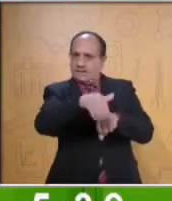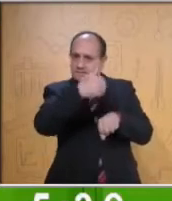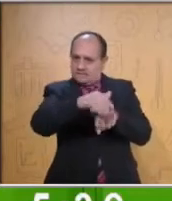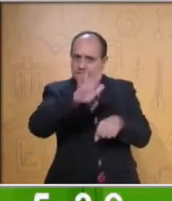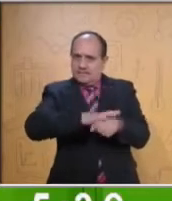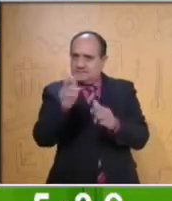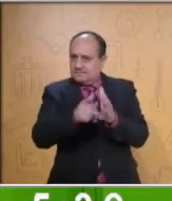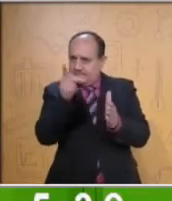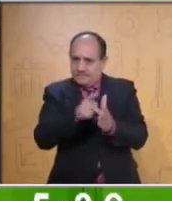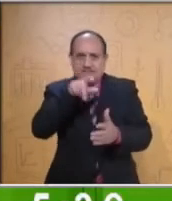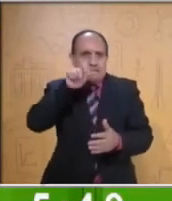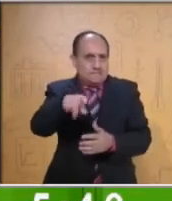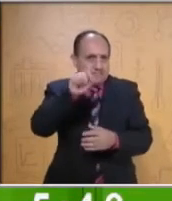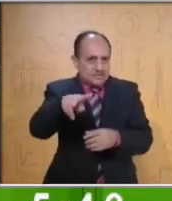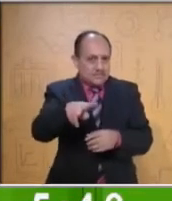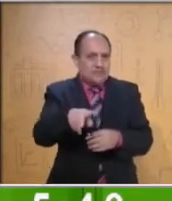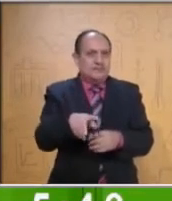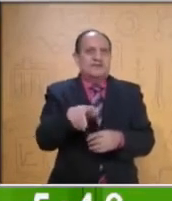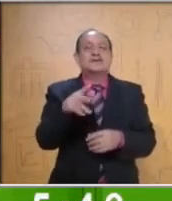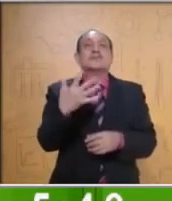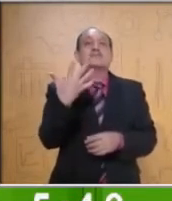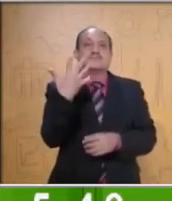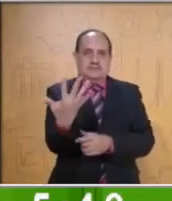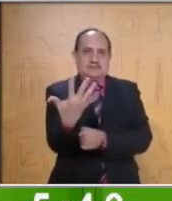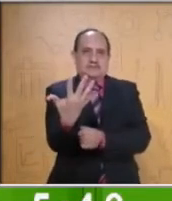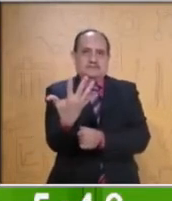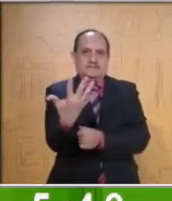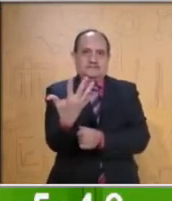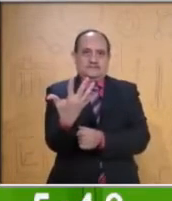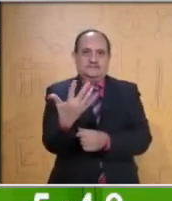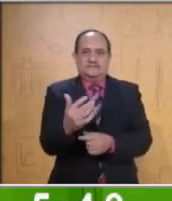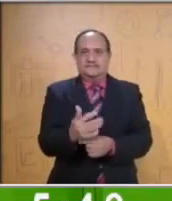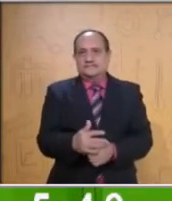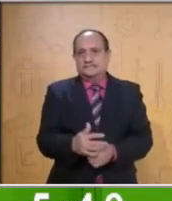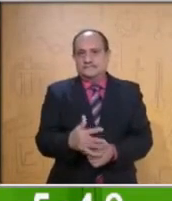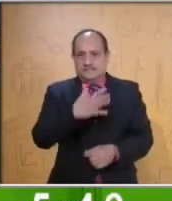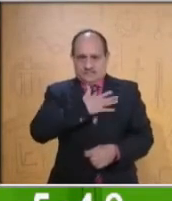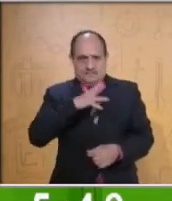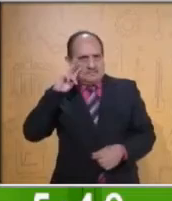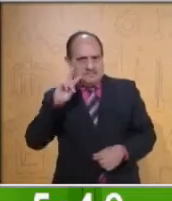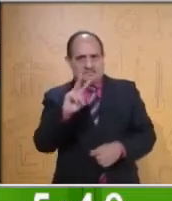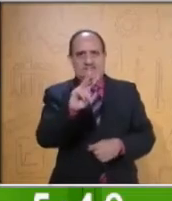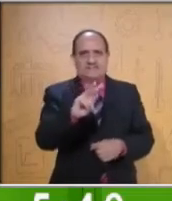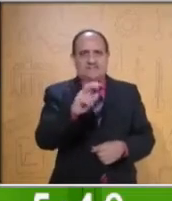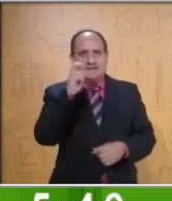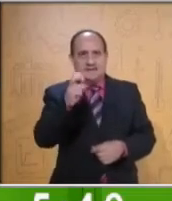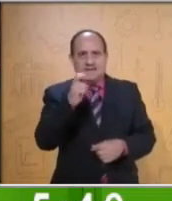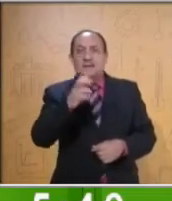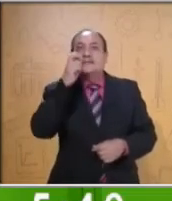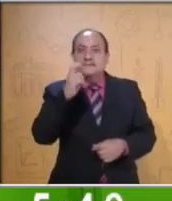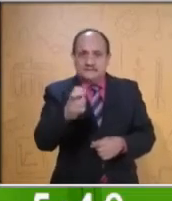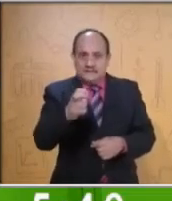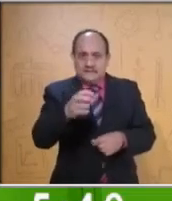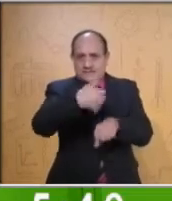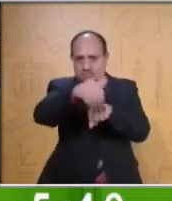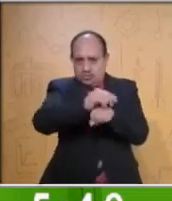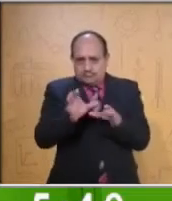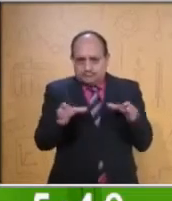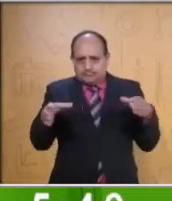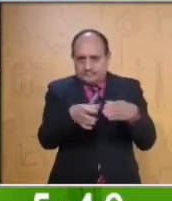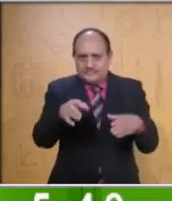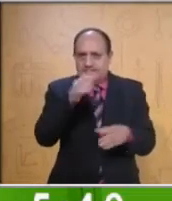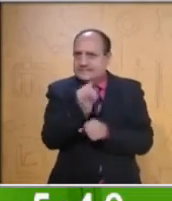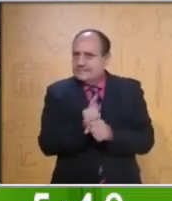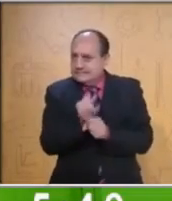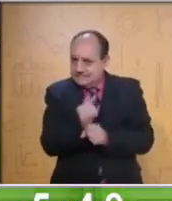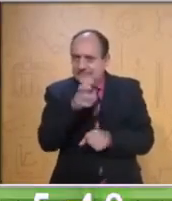repite es el 5, por lo tanto la moda es 5. Ahora, si nosotros vemos para estos datos, y en este